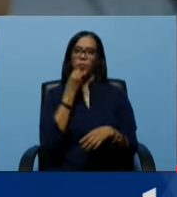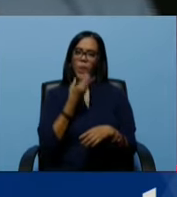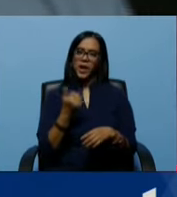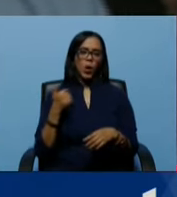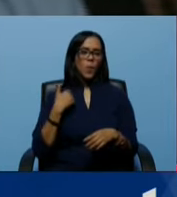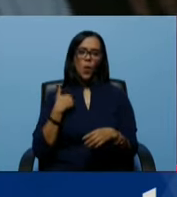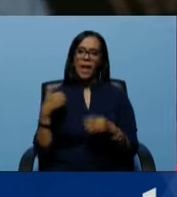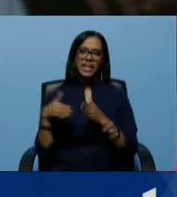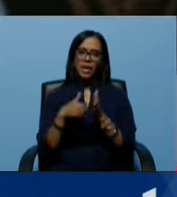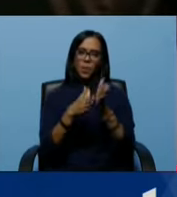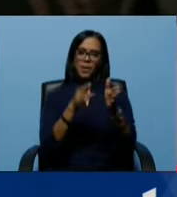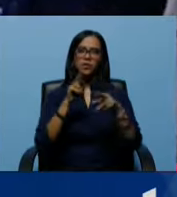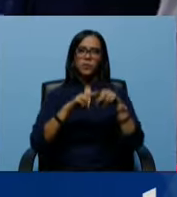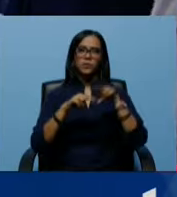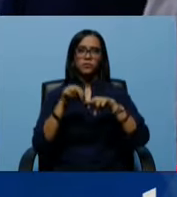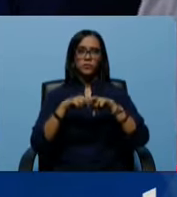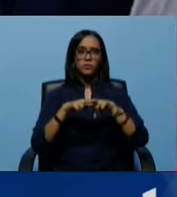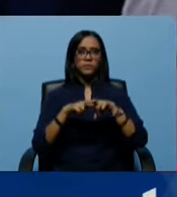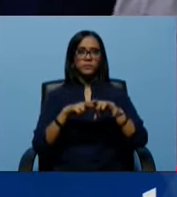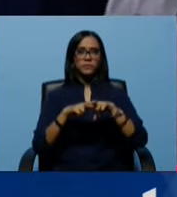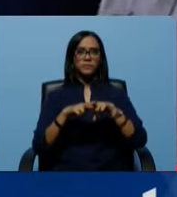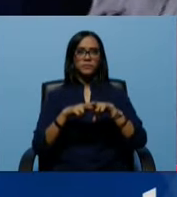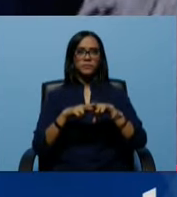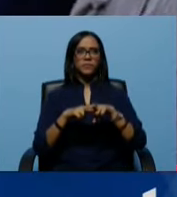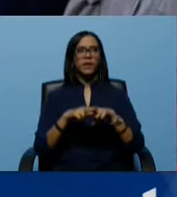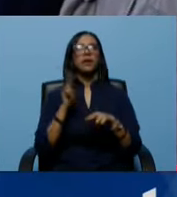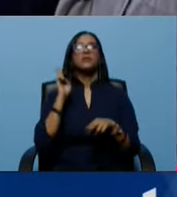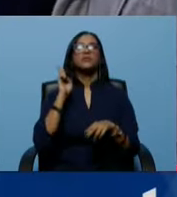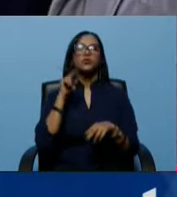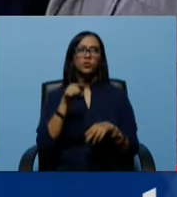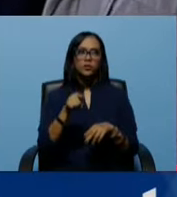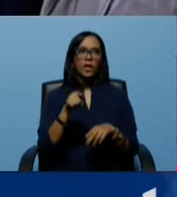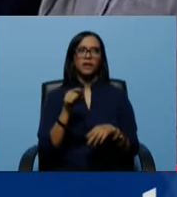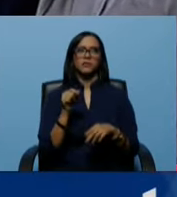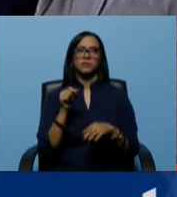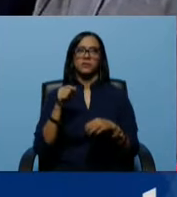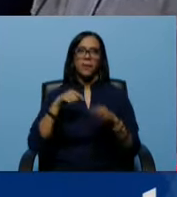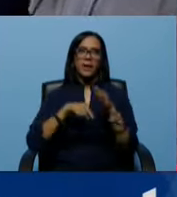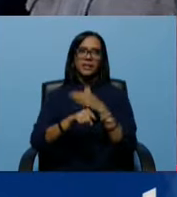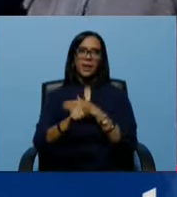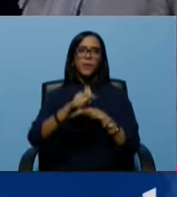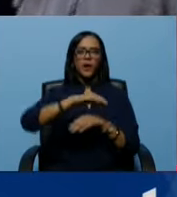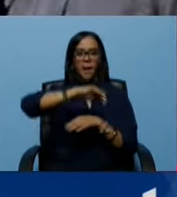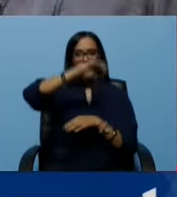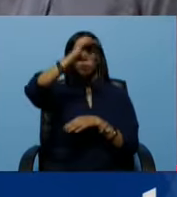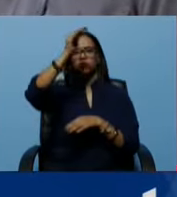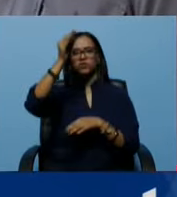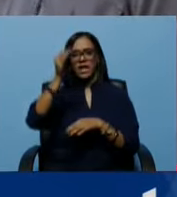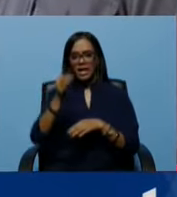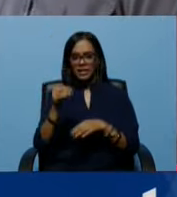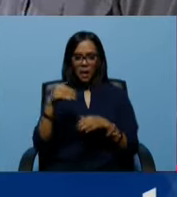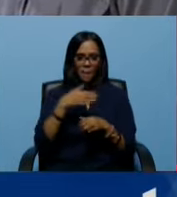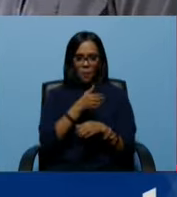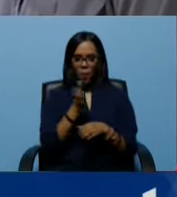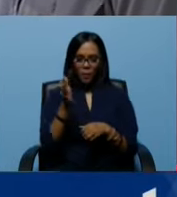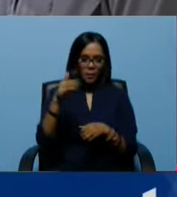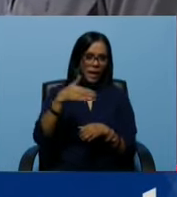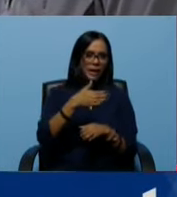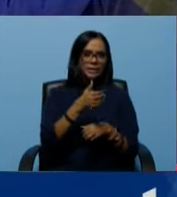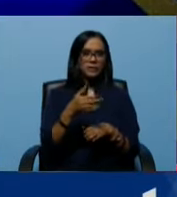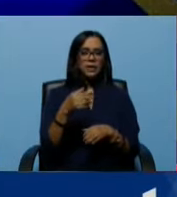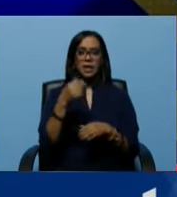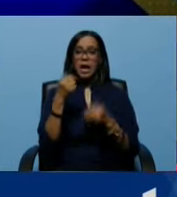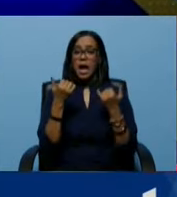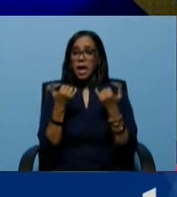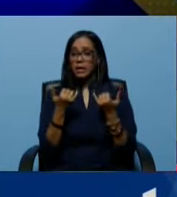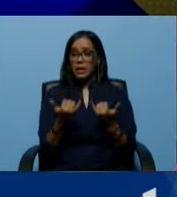cualquier camino por construir. Si usted se mete por esa montaña, por partes aún no